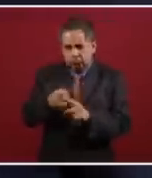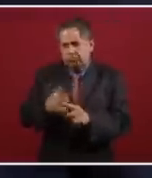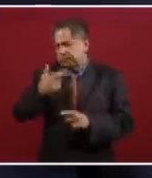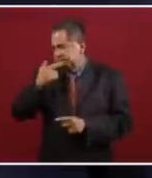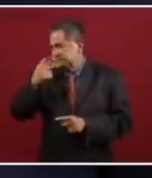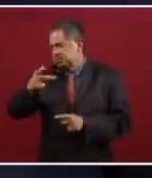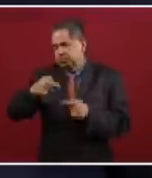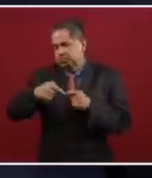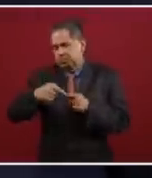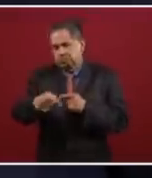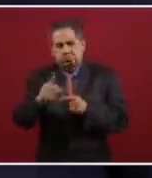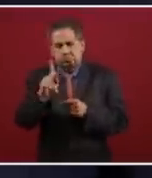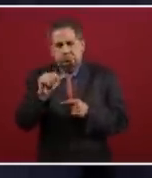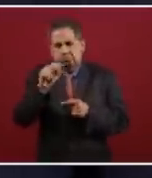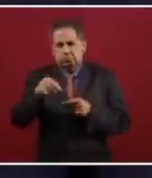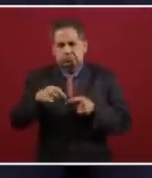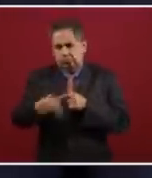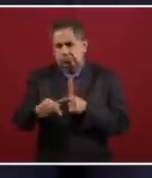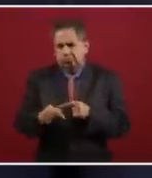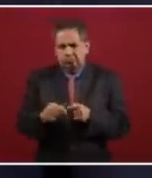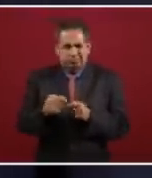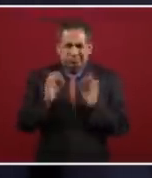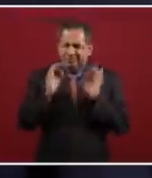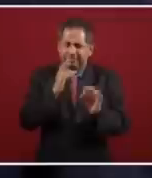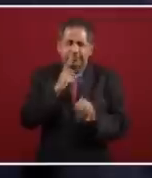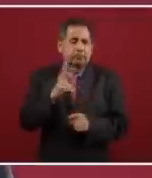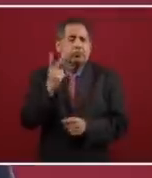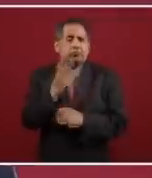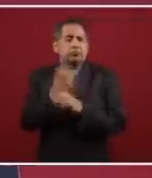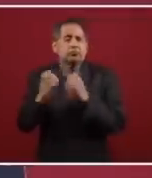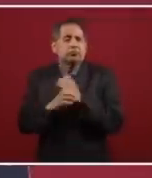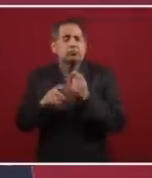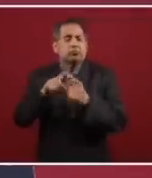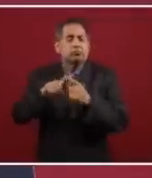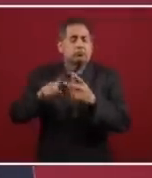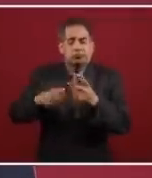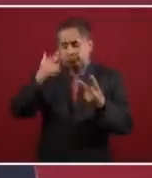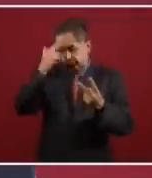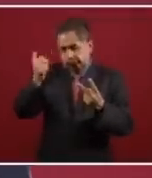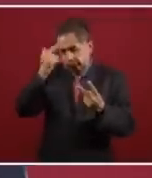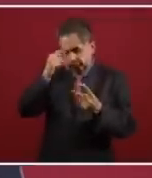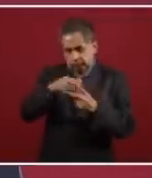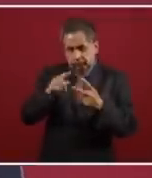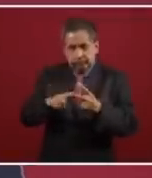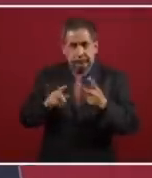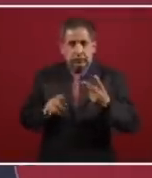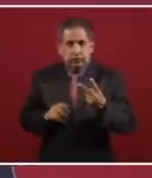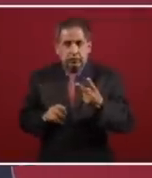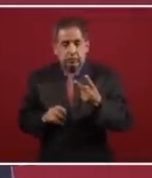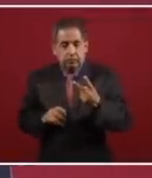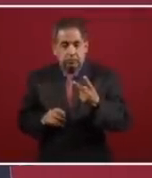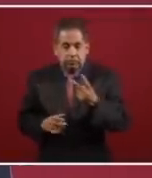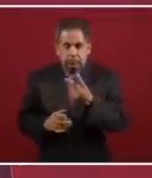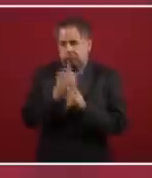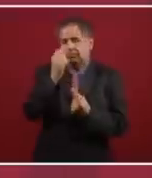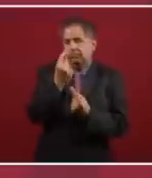mejor, por dos razones, que al final es una: no